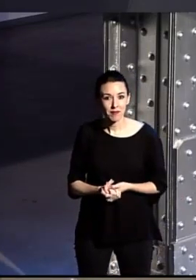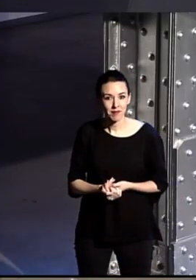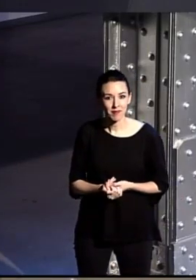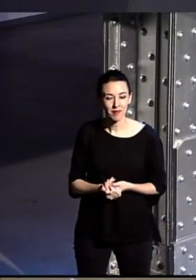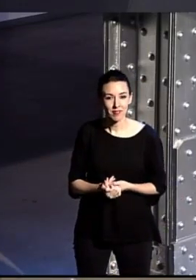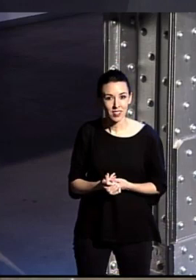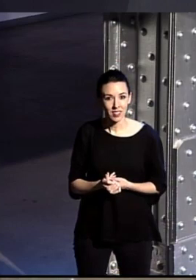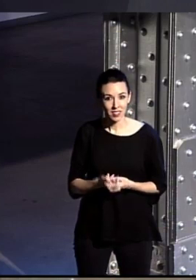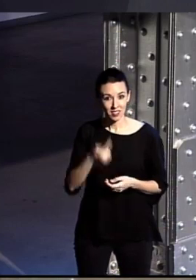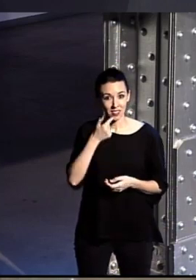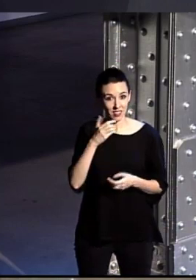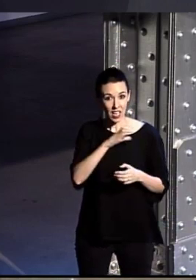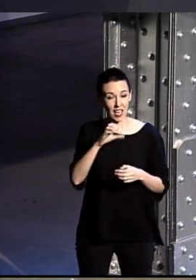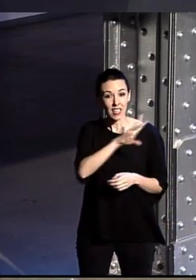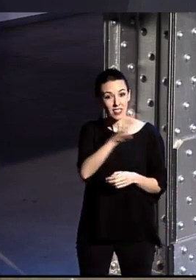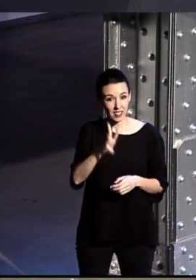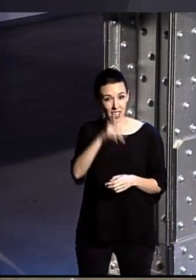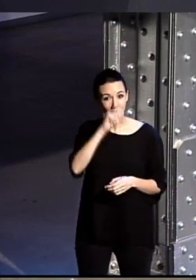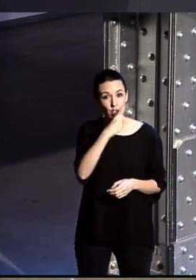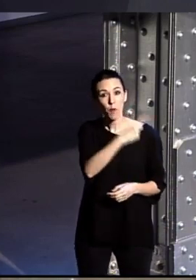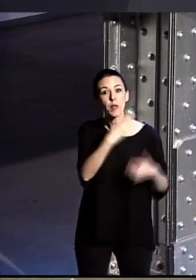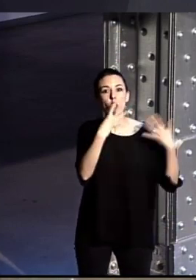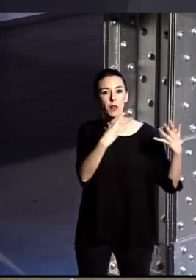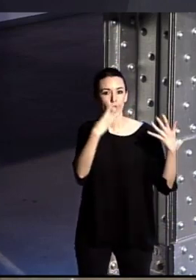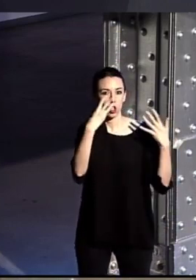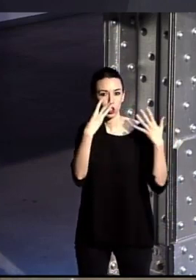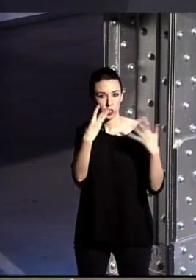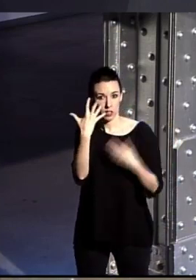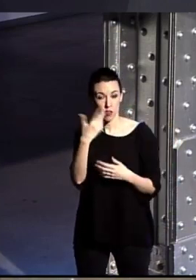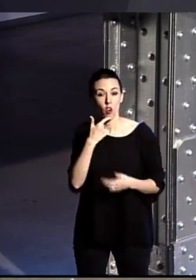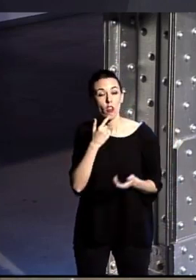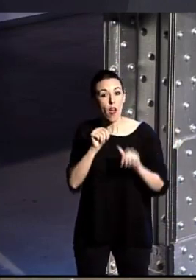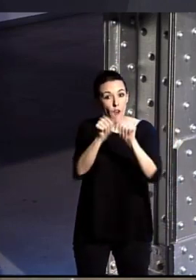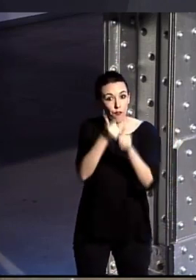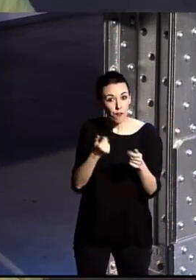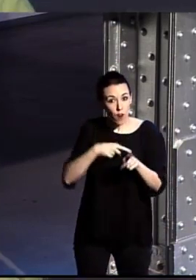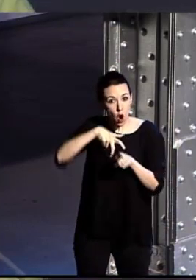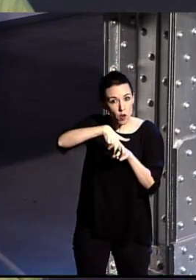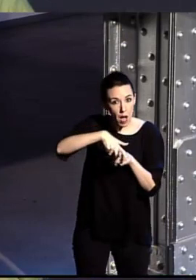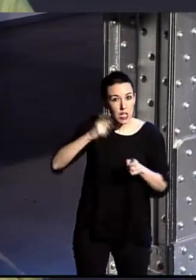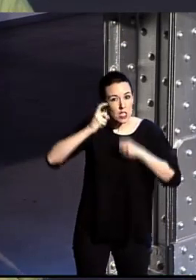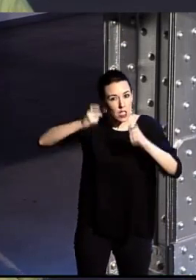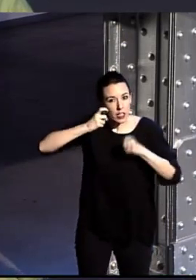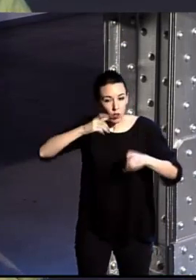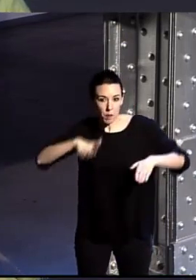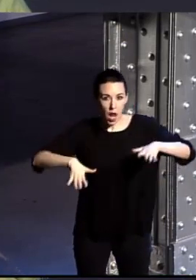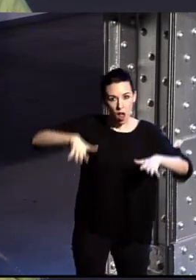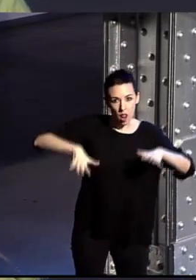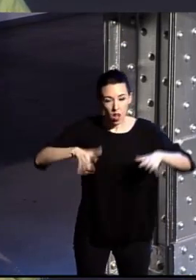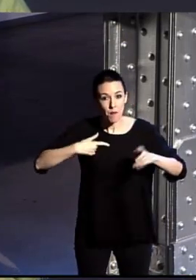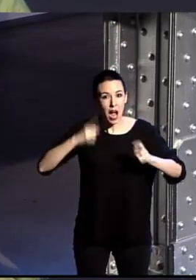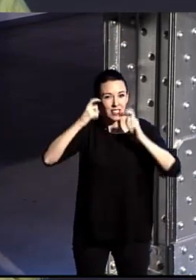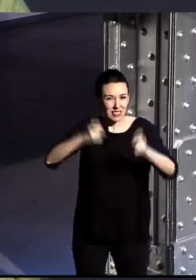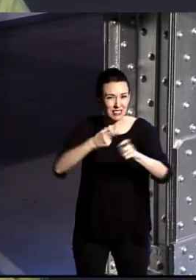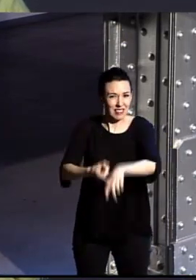Esto salió en el Literary Digest en 1895. La postura sobre la bici, el esfuerzo inconsciente de mantener el equilibrio y el